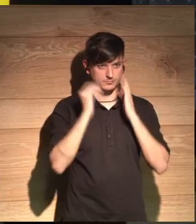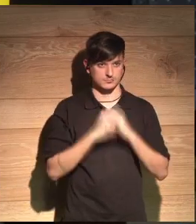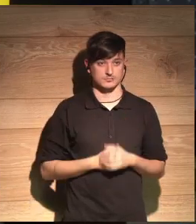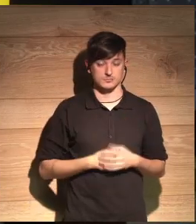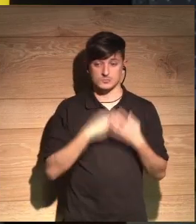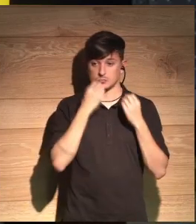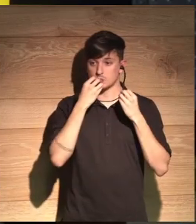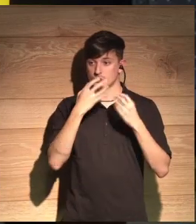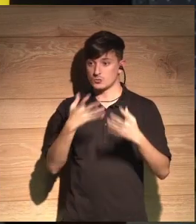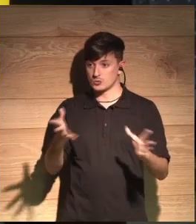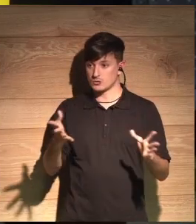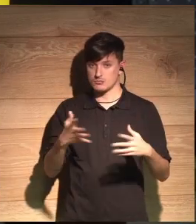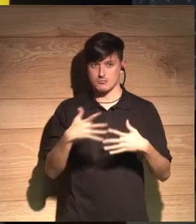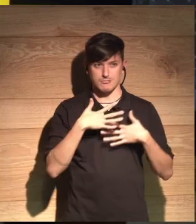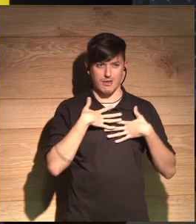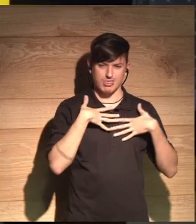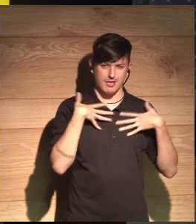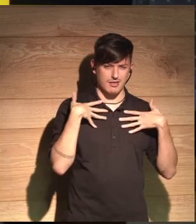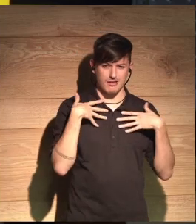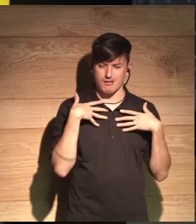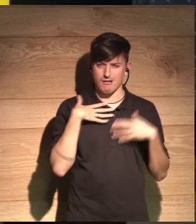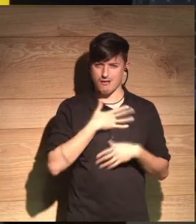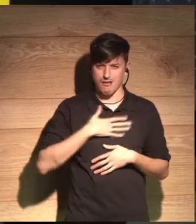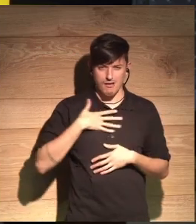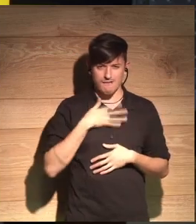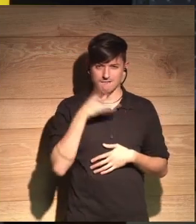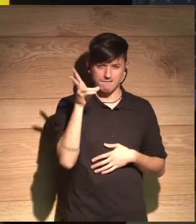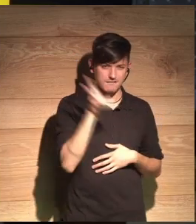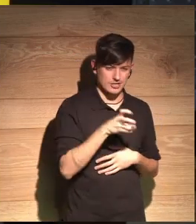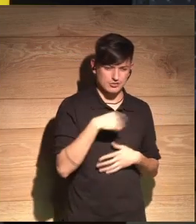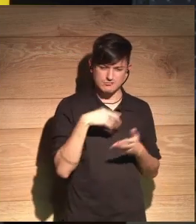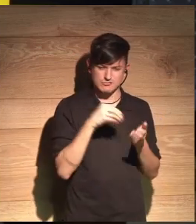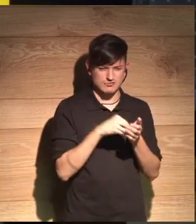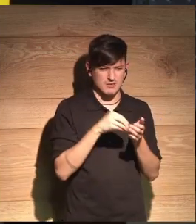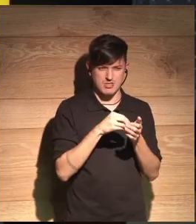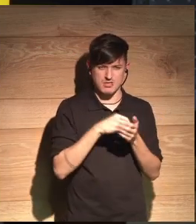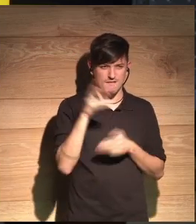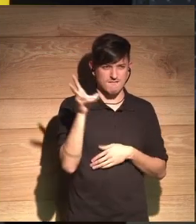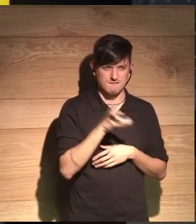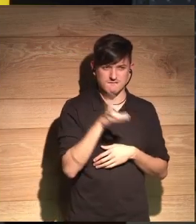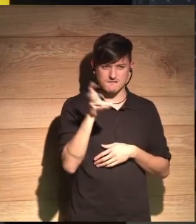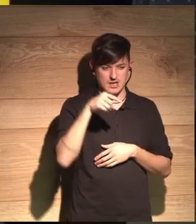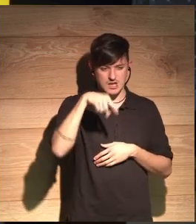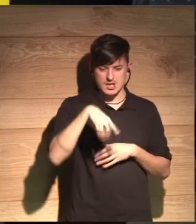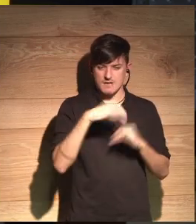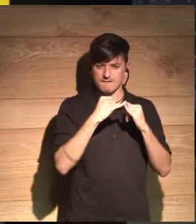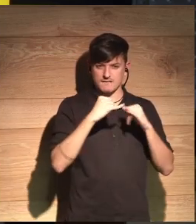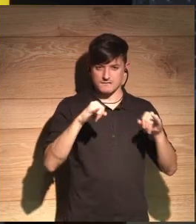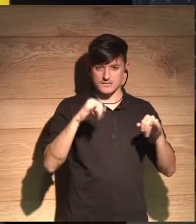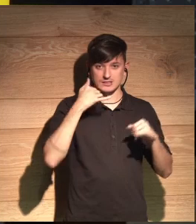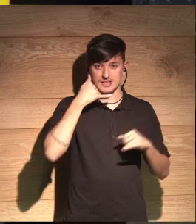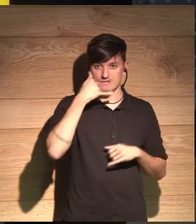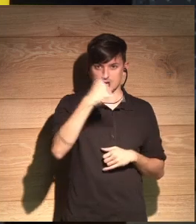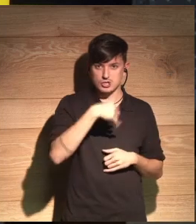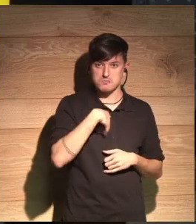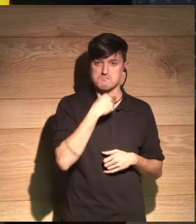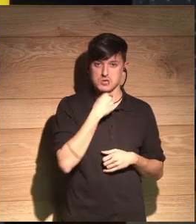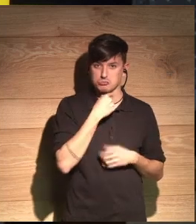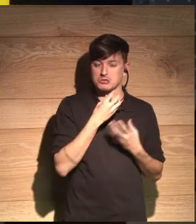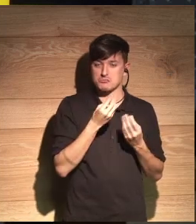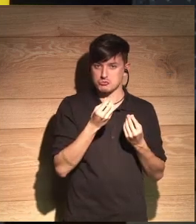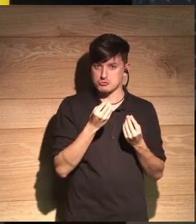bueno es un gran placer estar aquí con ustedes he venido muchas veces a eventos de la telefónica y me gusta